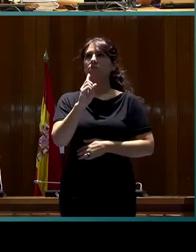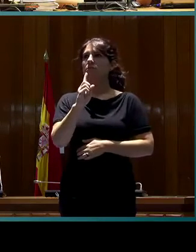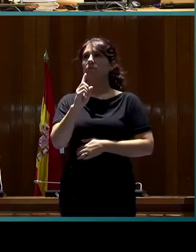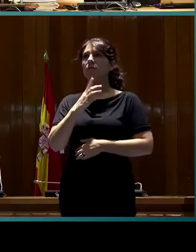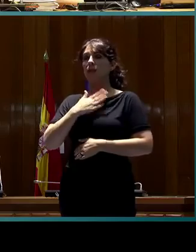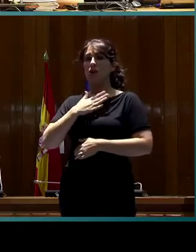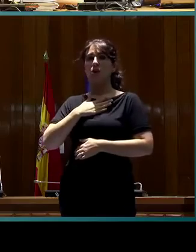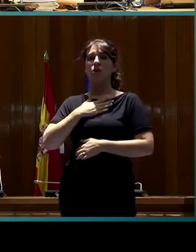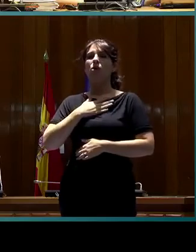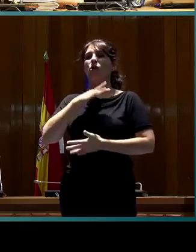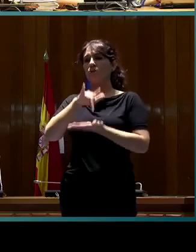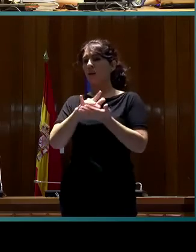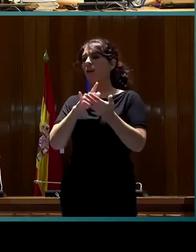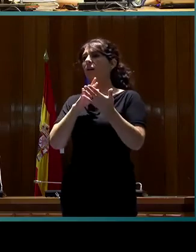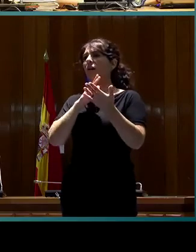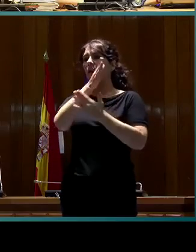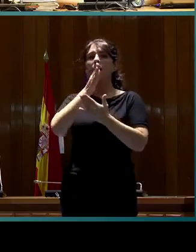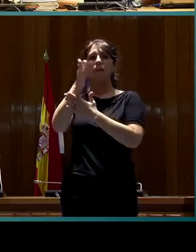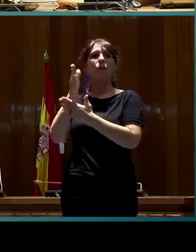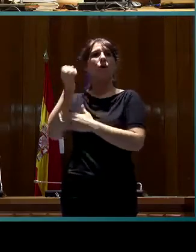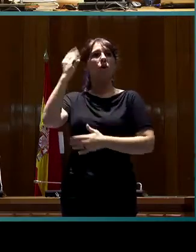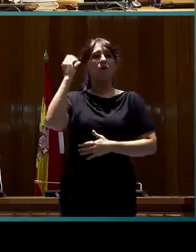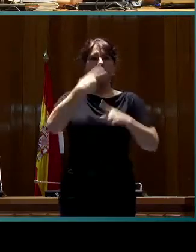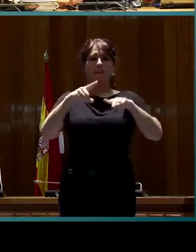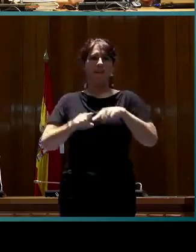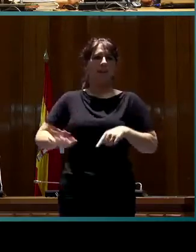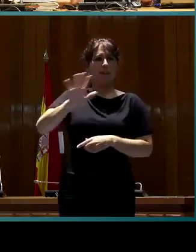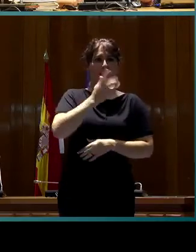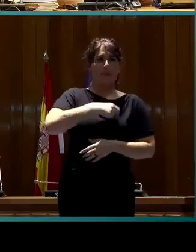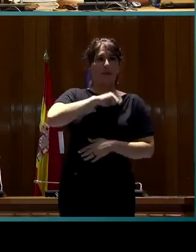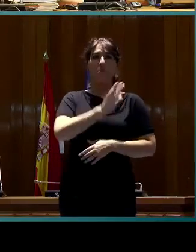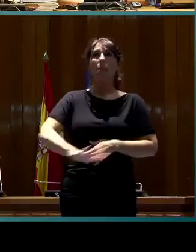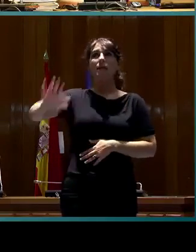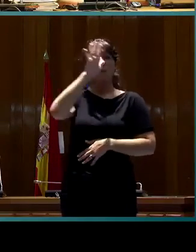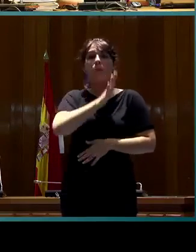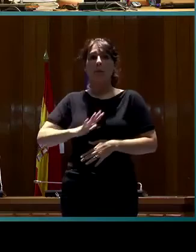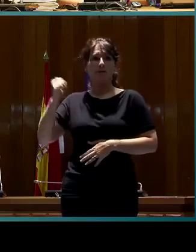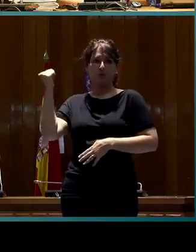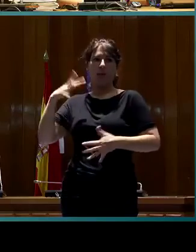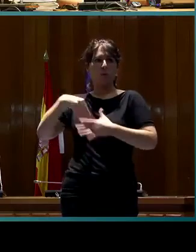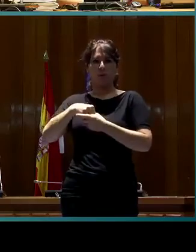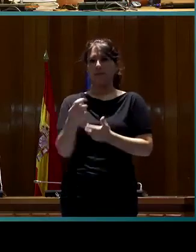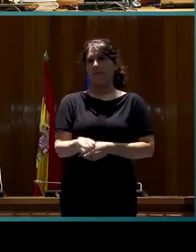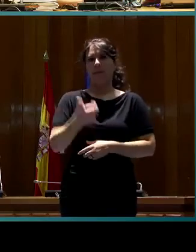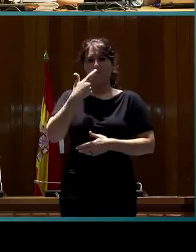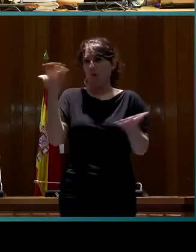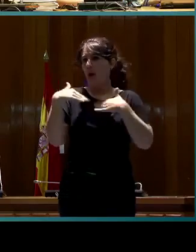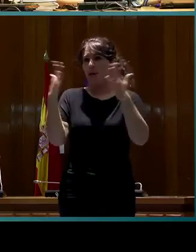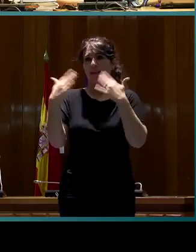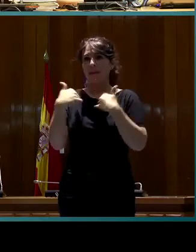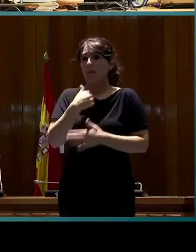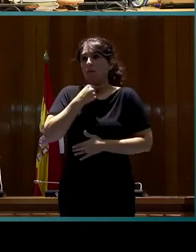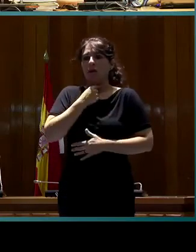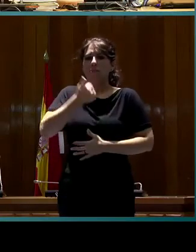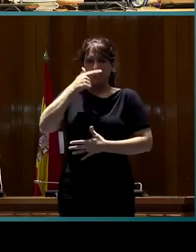a dar conferencias en diferentes lugares de España, de momento me sigue dando la razón y desgraciadamente porque realmente me gustaría que no fuera